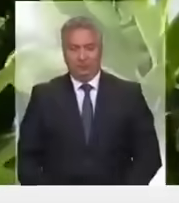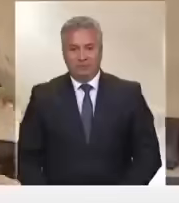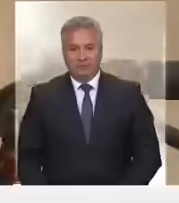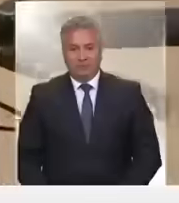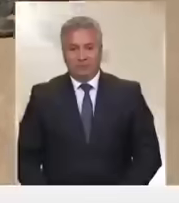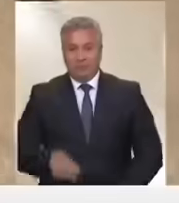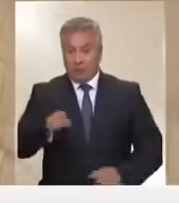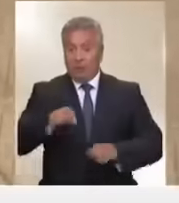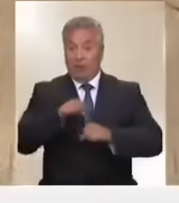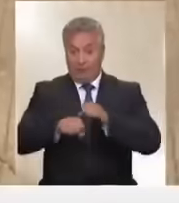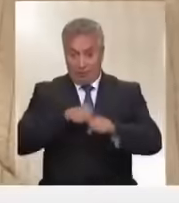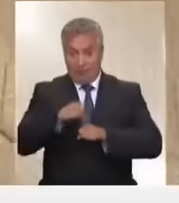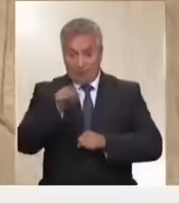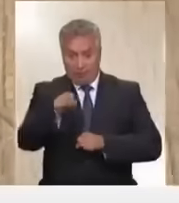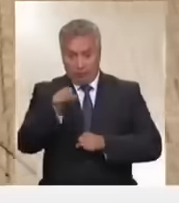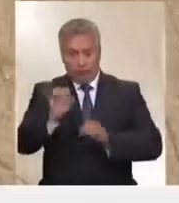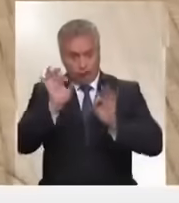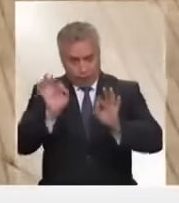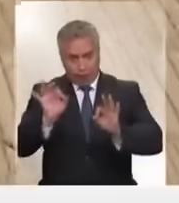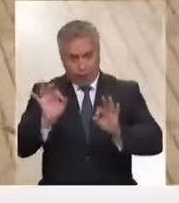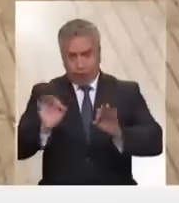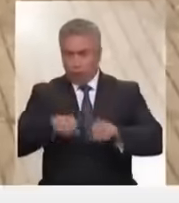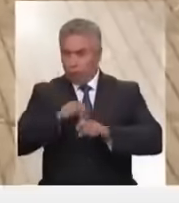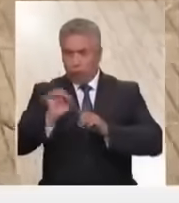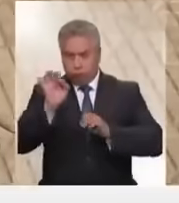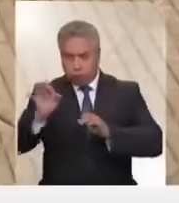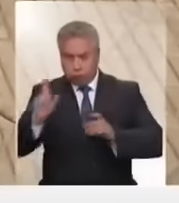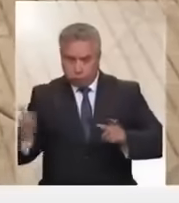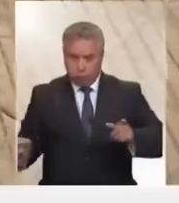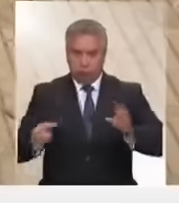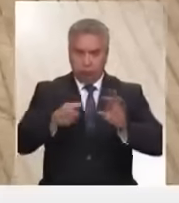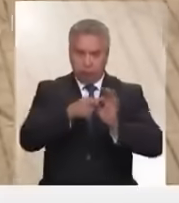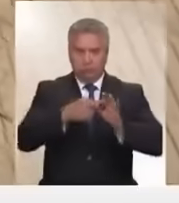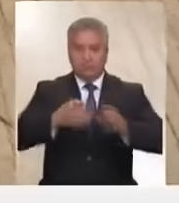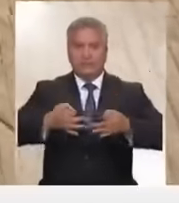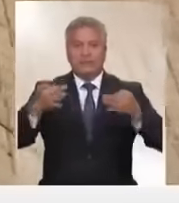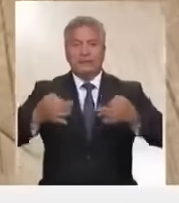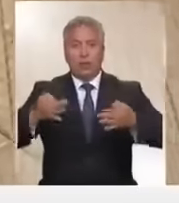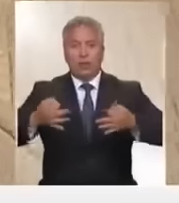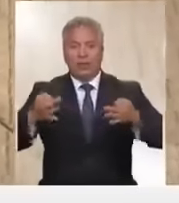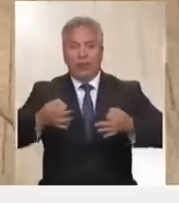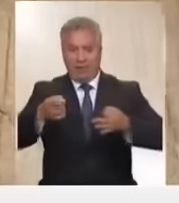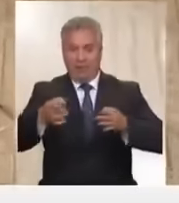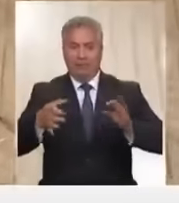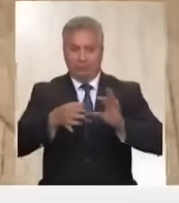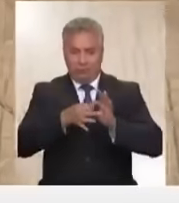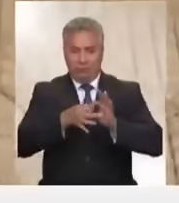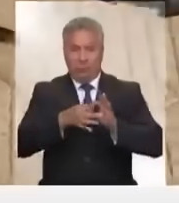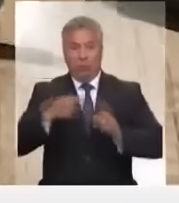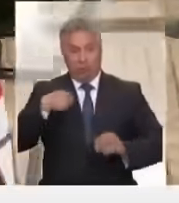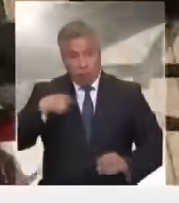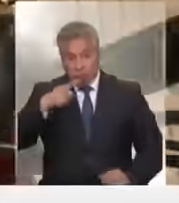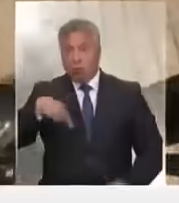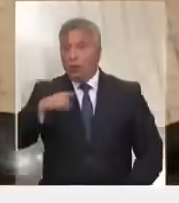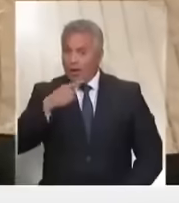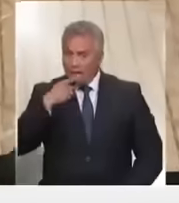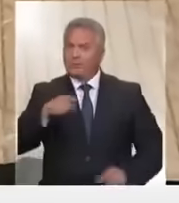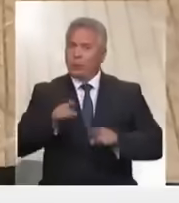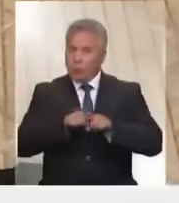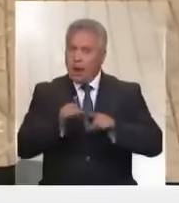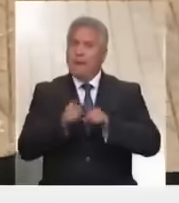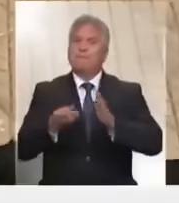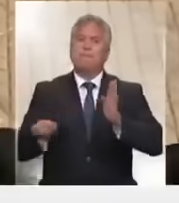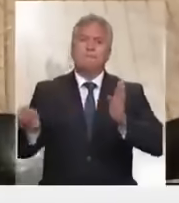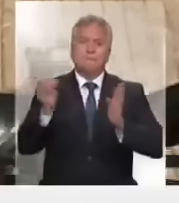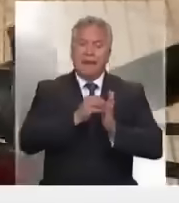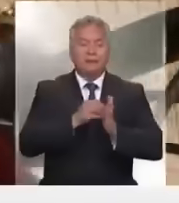Acá tenemos una bicicleta que está correctamente adosada con su medida de seguridad. Igual siempre nosotros recomendamos aumentar las medidas de seguridad. Por ejemplo,